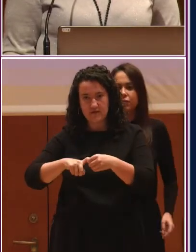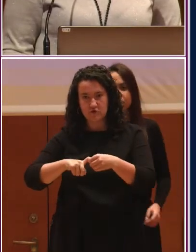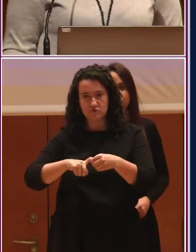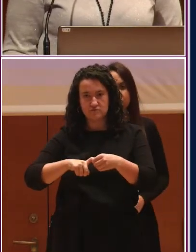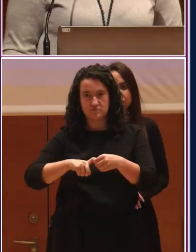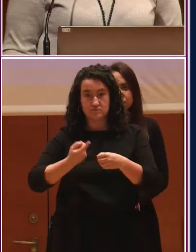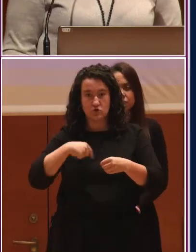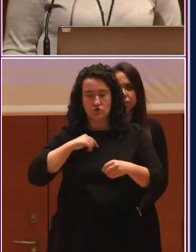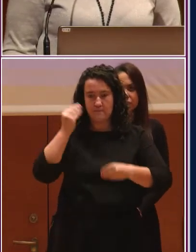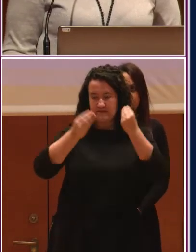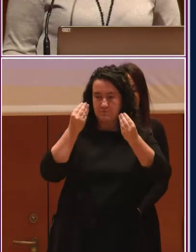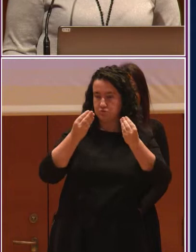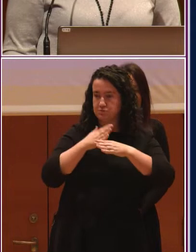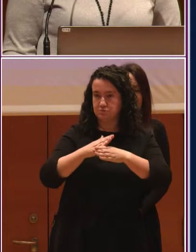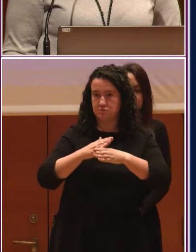ven